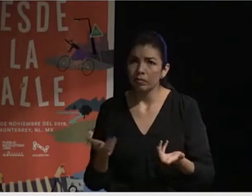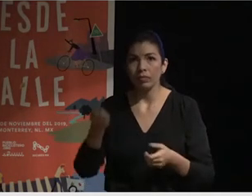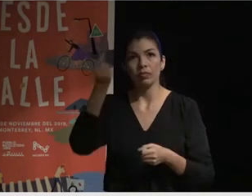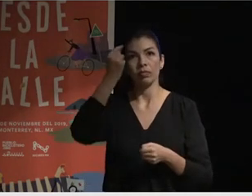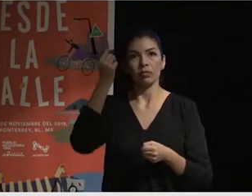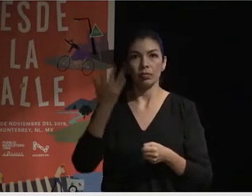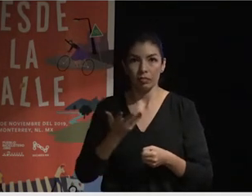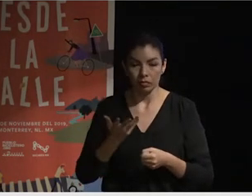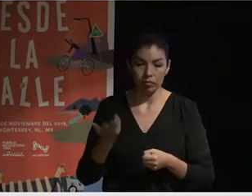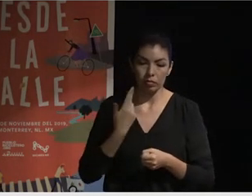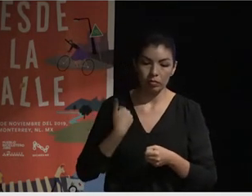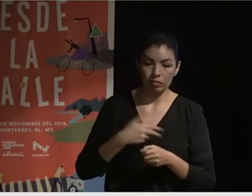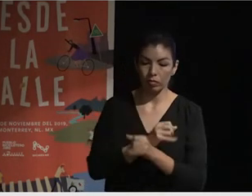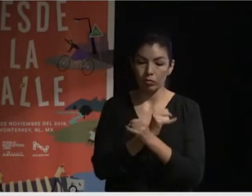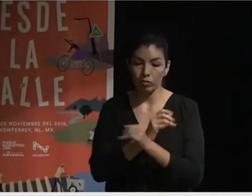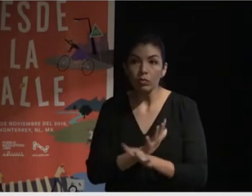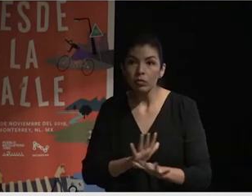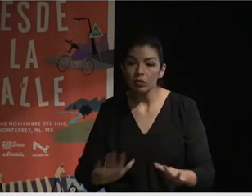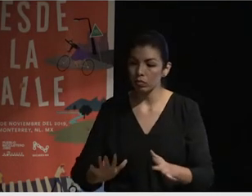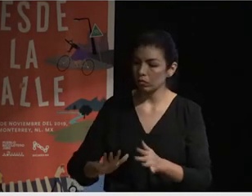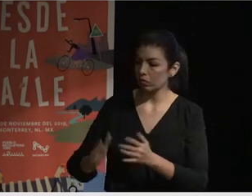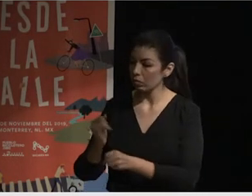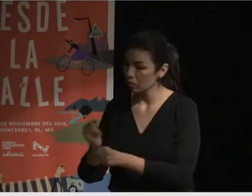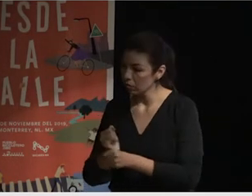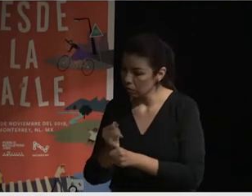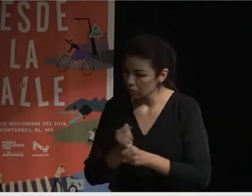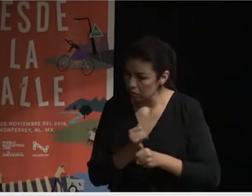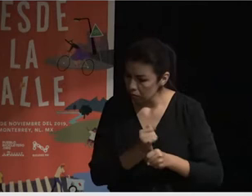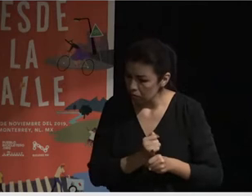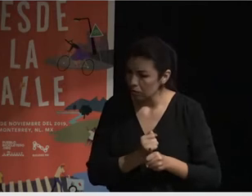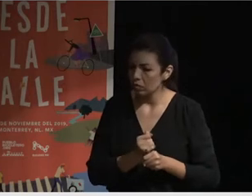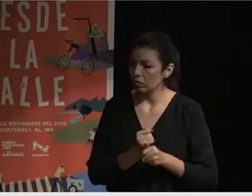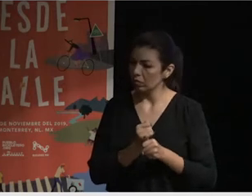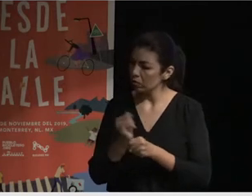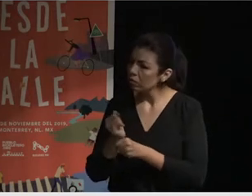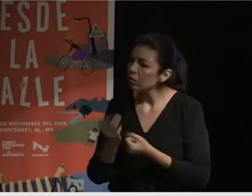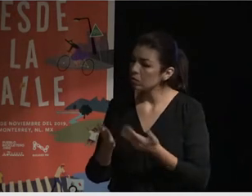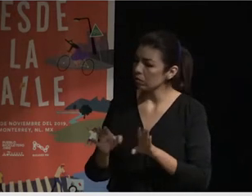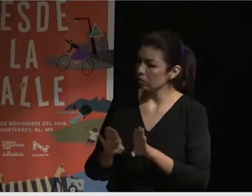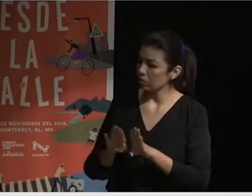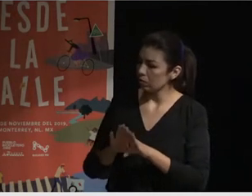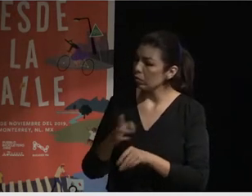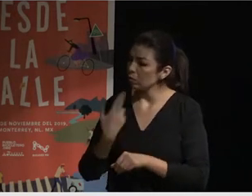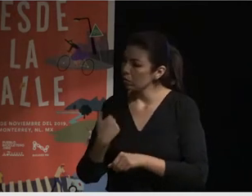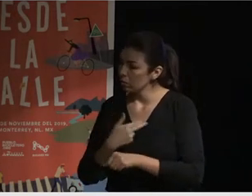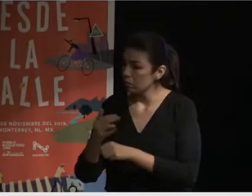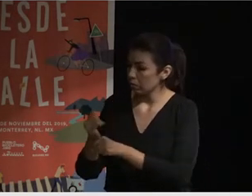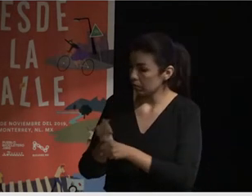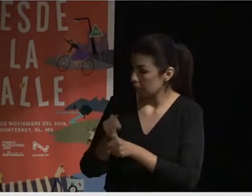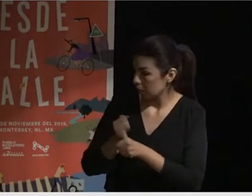Y creo que ahí tenemos también, y es una crítica para todos, ¿no? O sea, me incluyo también en eso, cómo estamos haciendo que esa